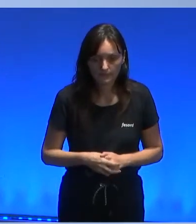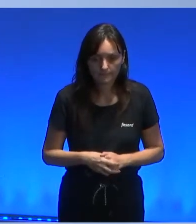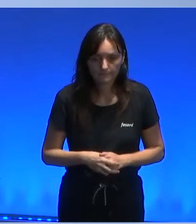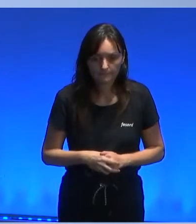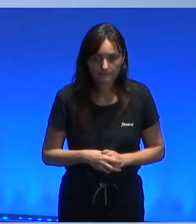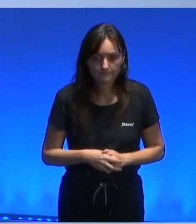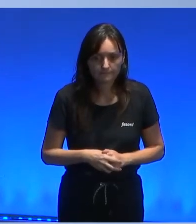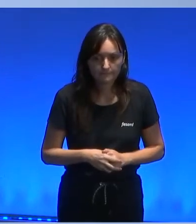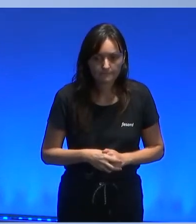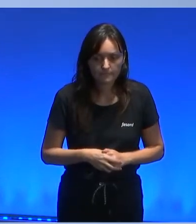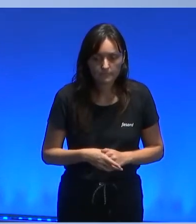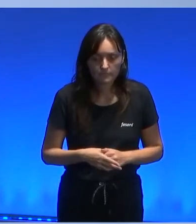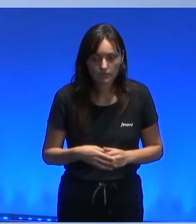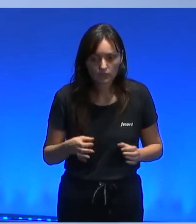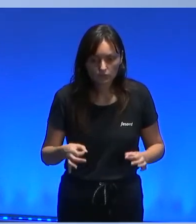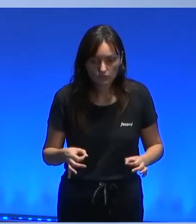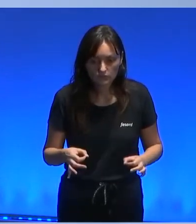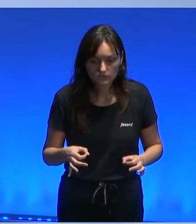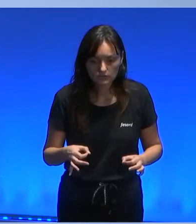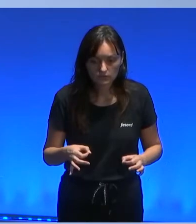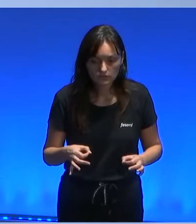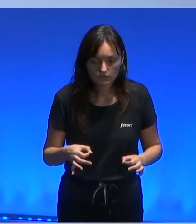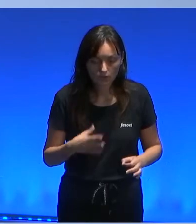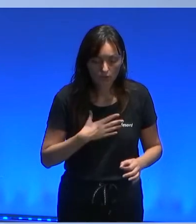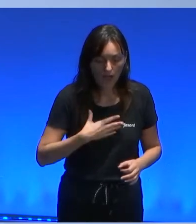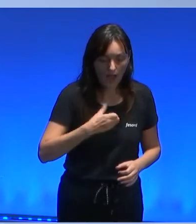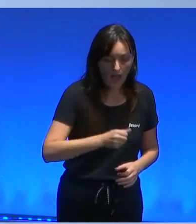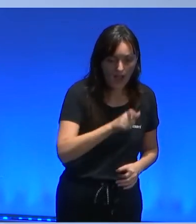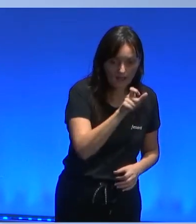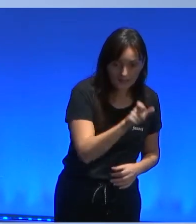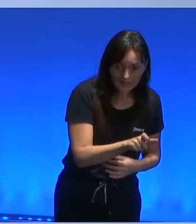Y es evidente que un alcalde